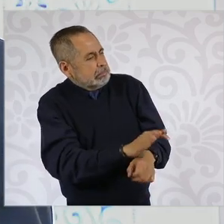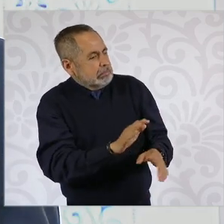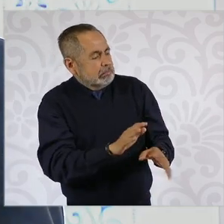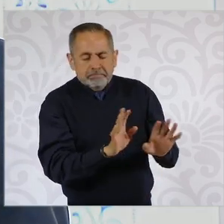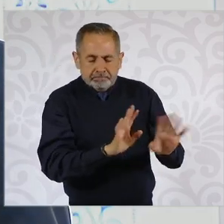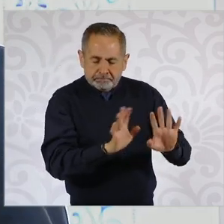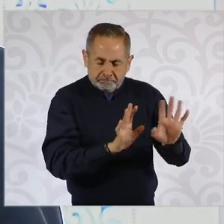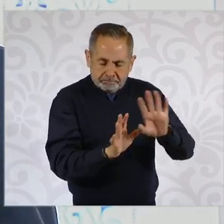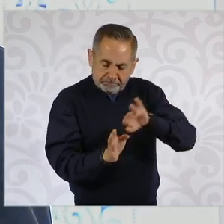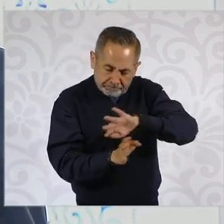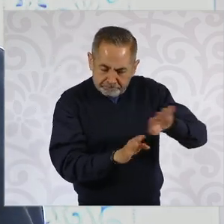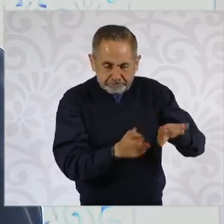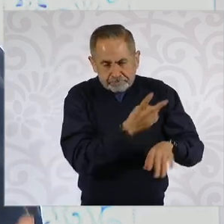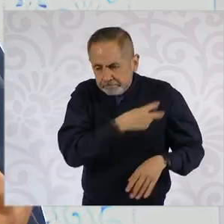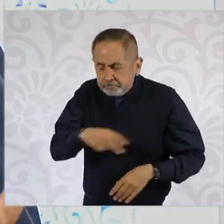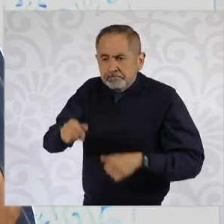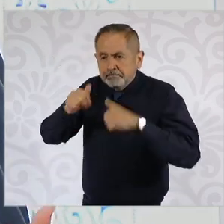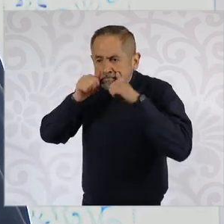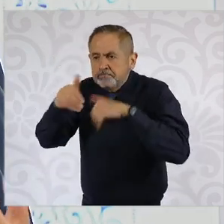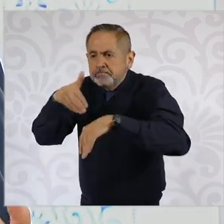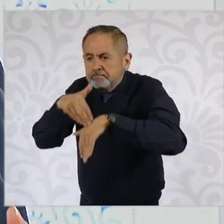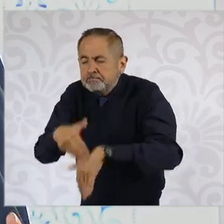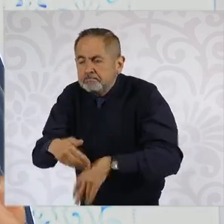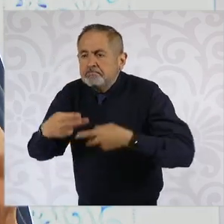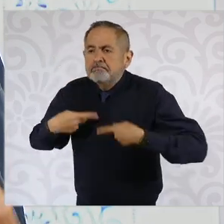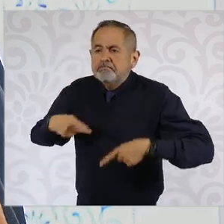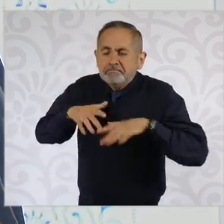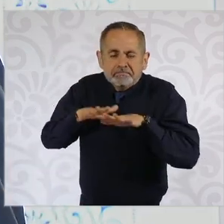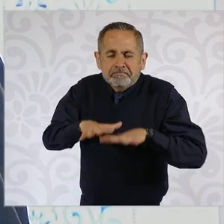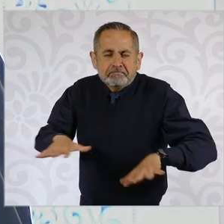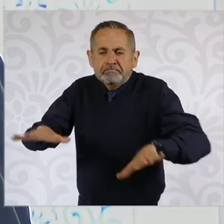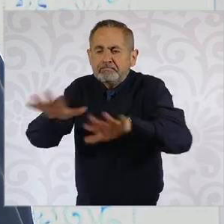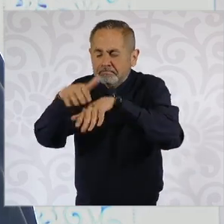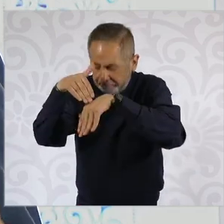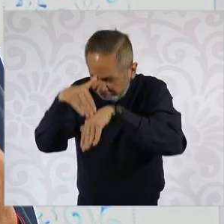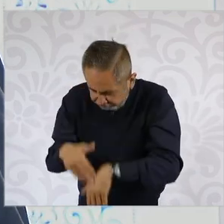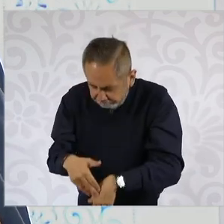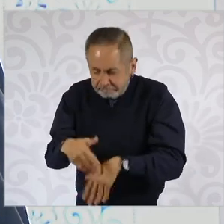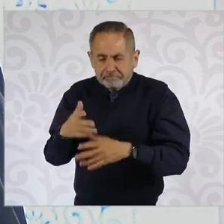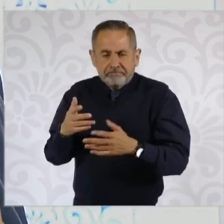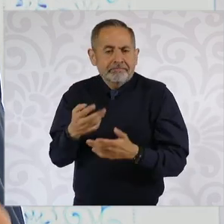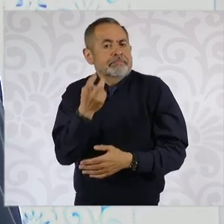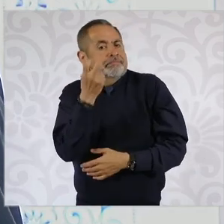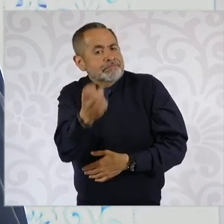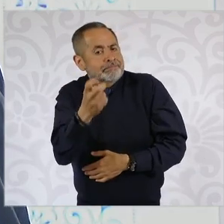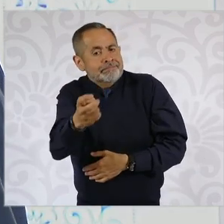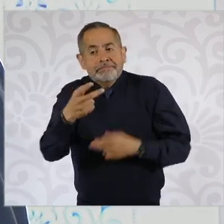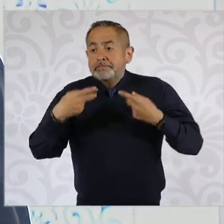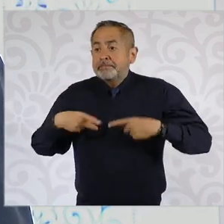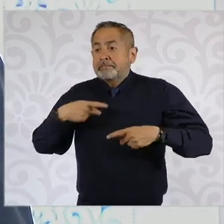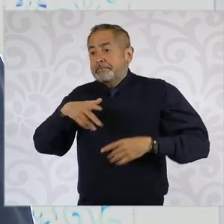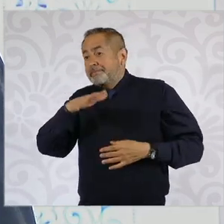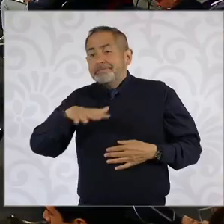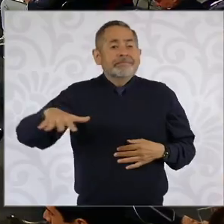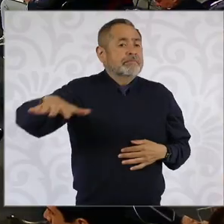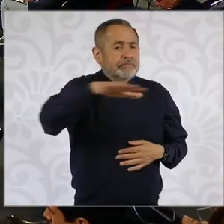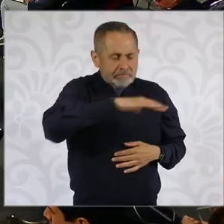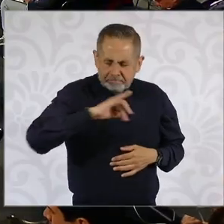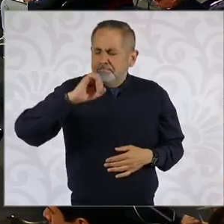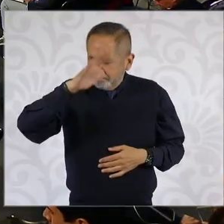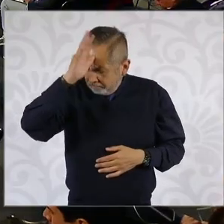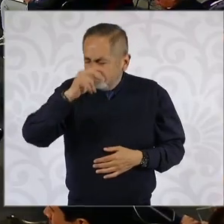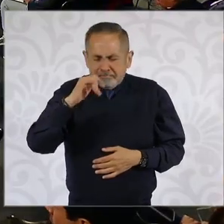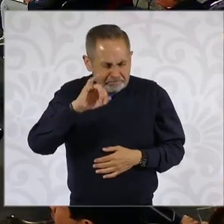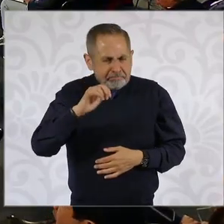van a responder al pueblo. Por eso la gente, la gran mayoría, está de acuerdo con la elección. ¿Eso